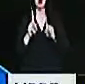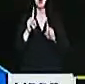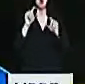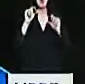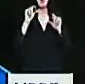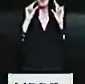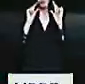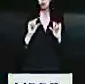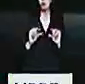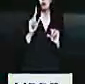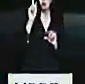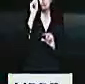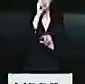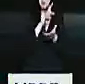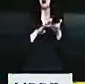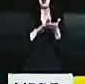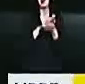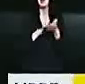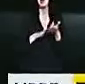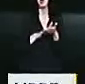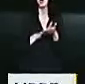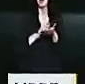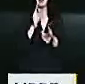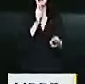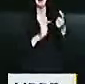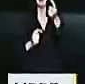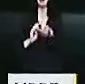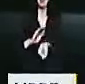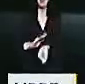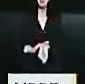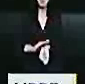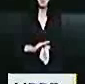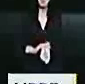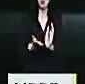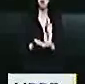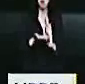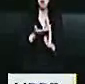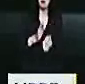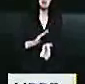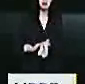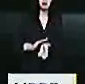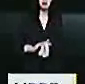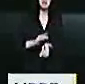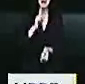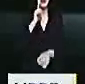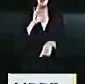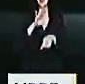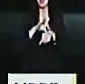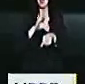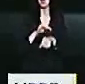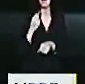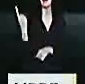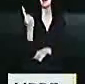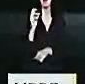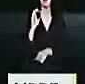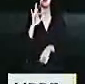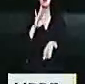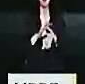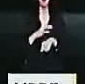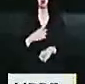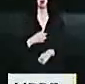por ejemplo? Como por ejemplo el tratamiento de la hipertensión. Ya. ¿No es cierto? Un médico general, un médico de familia, un cardiólogo, uh-huh. digamos,